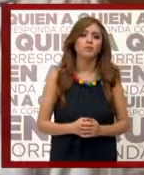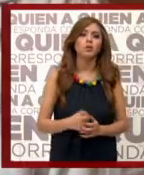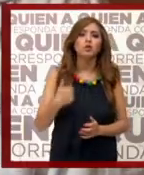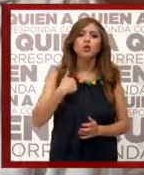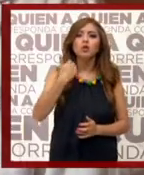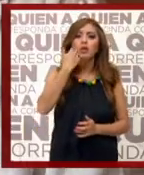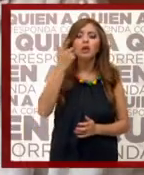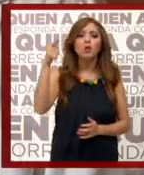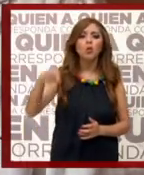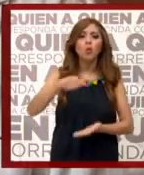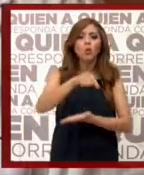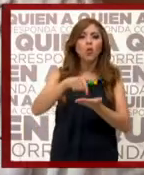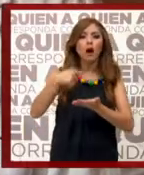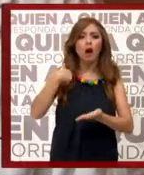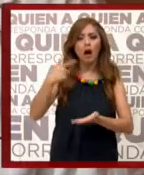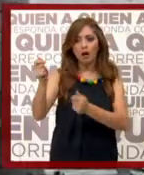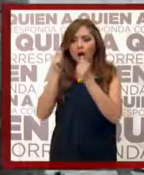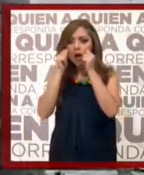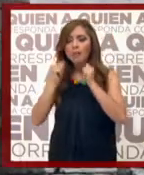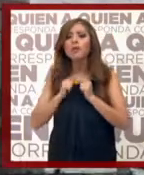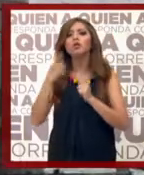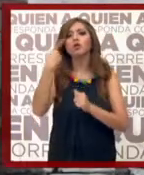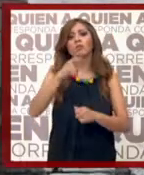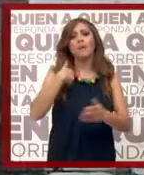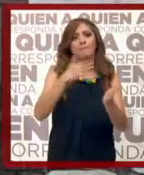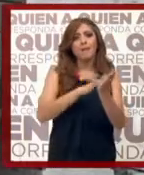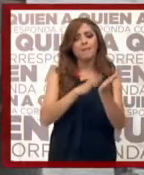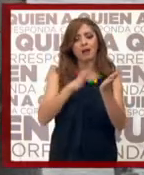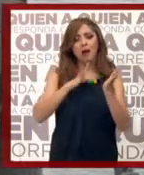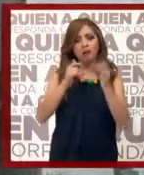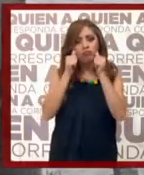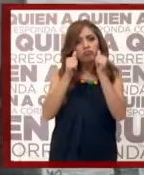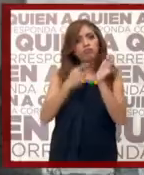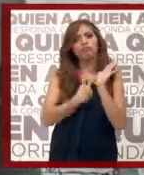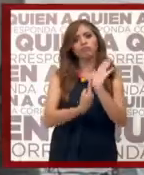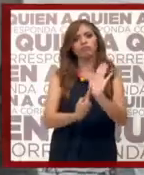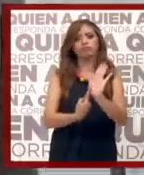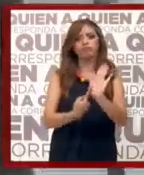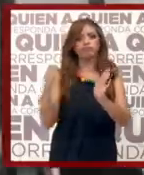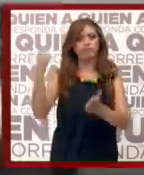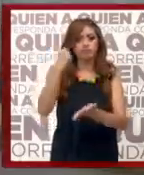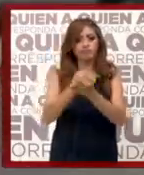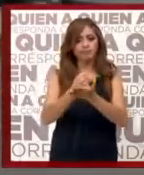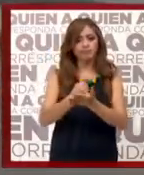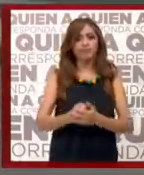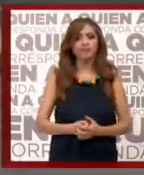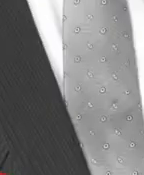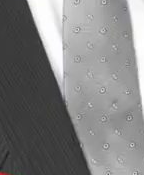hagan caso porque tengo mis papeles en regla. Carolina Castillo, a quien corresponde.